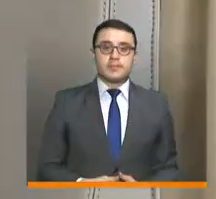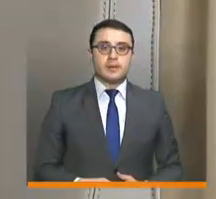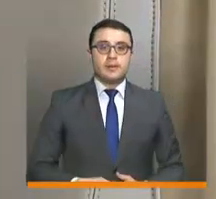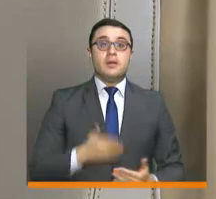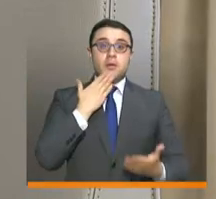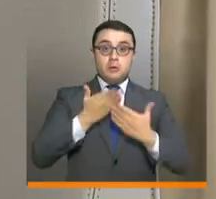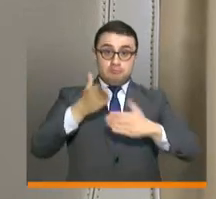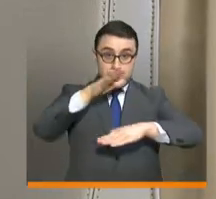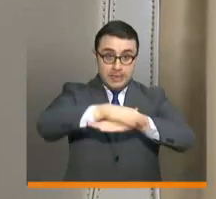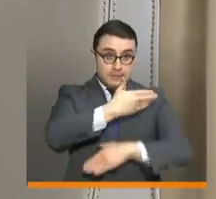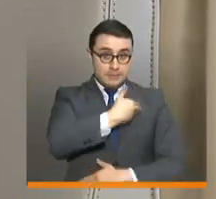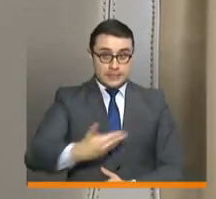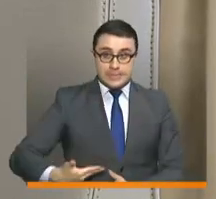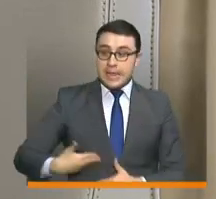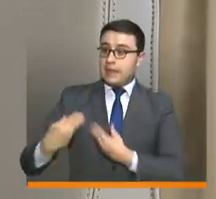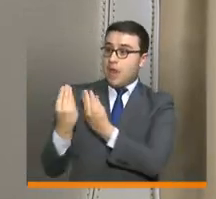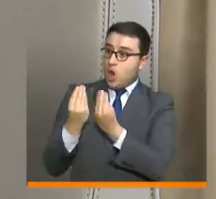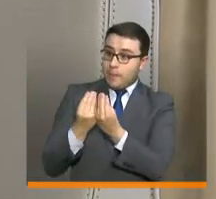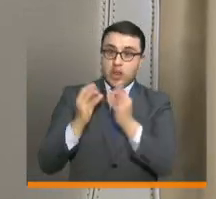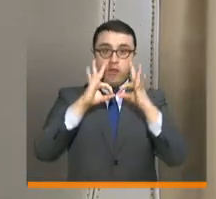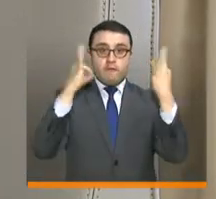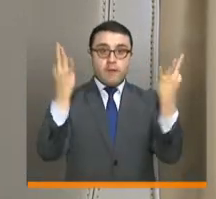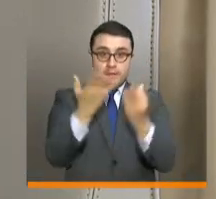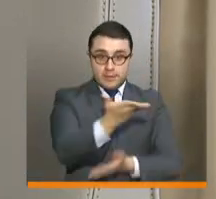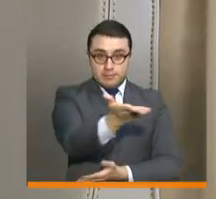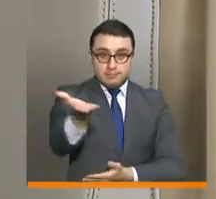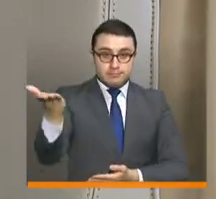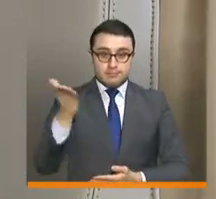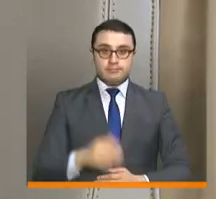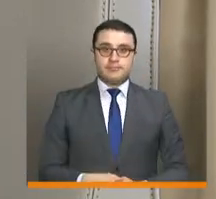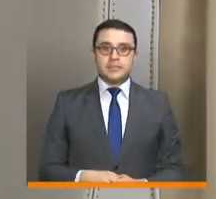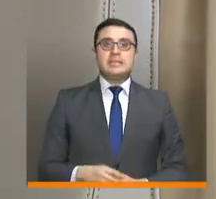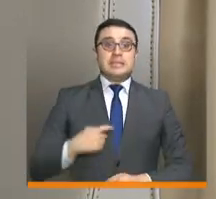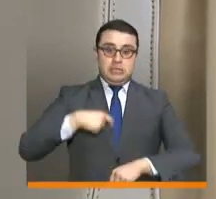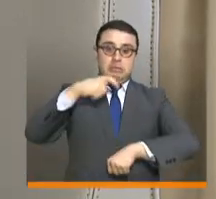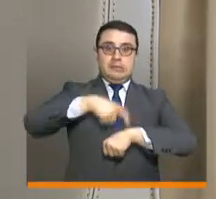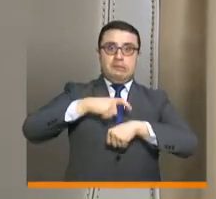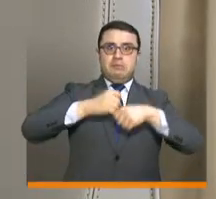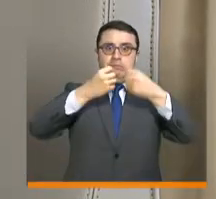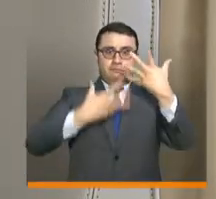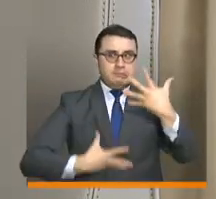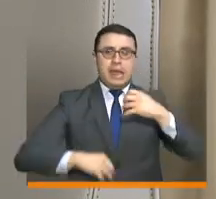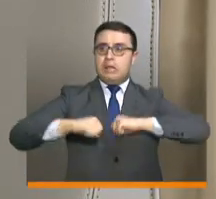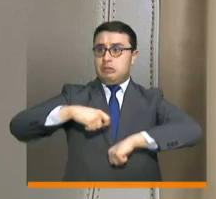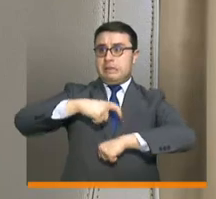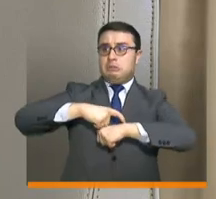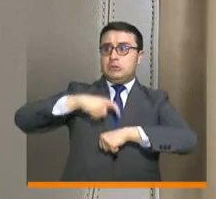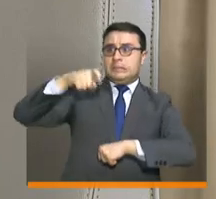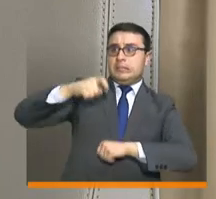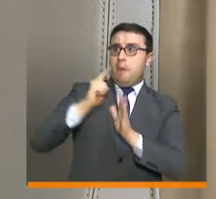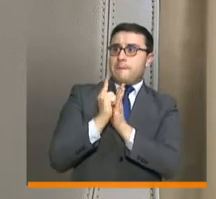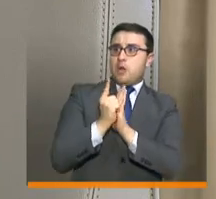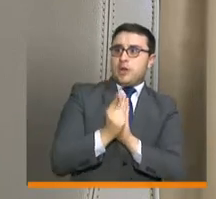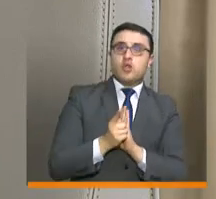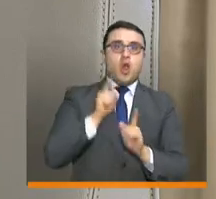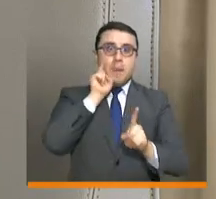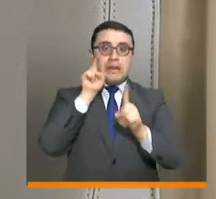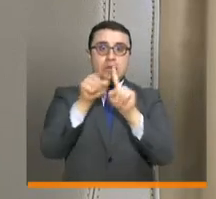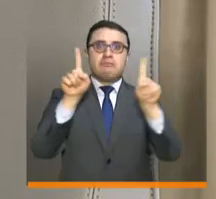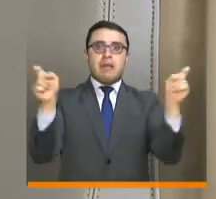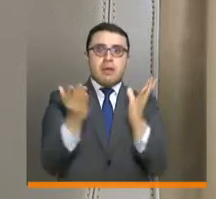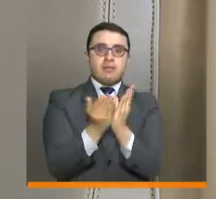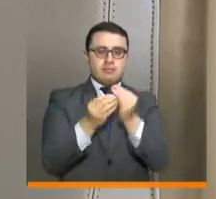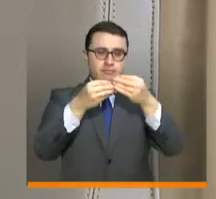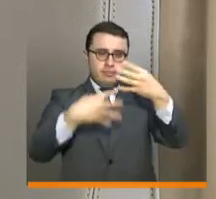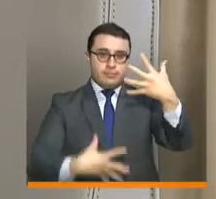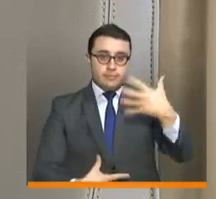compañeros y a todas las familias. Hoy usted me va a dar aquí algunos minutos porque son muchas acciones las que venimos adelantando en el tema educativo.